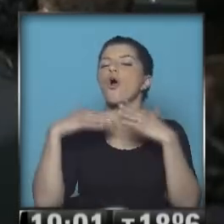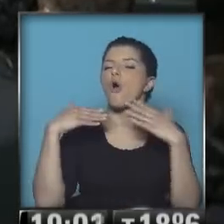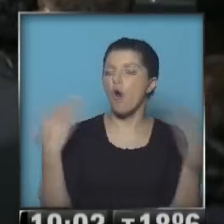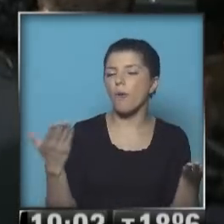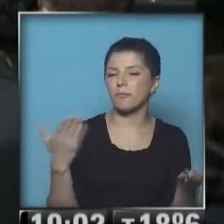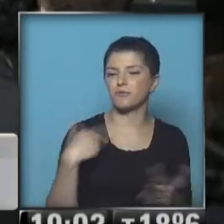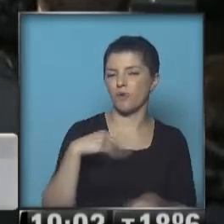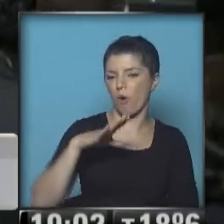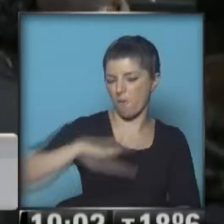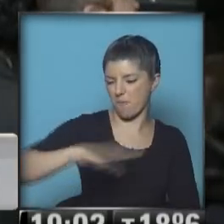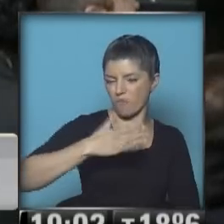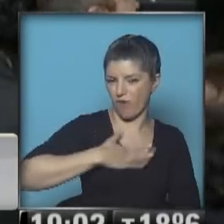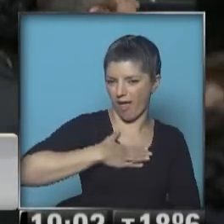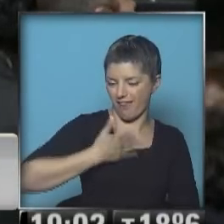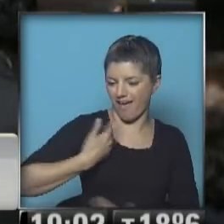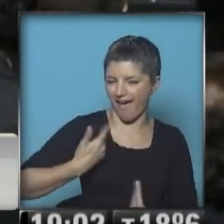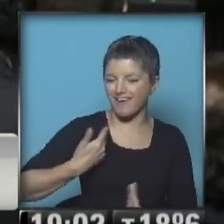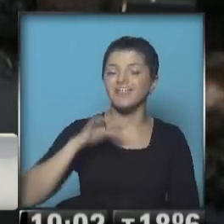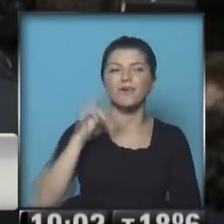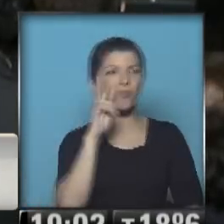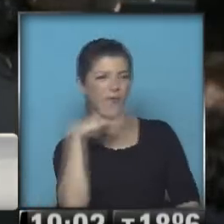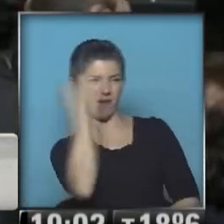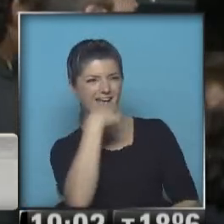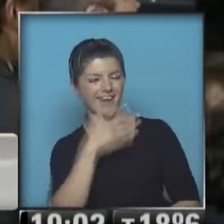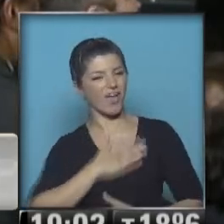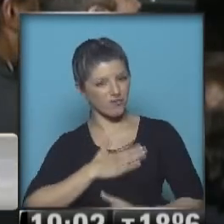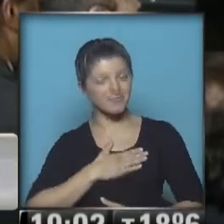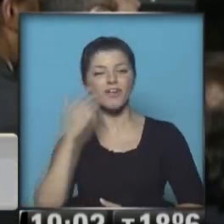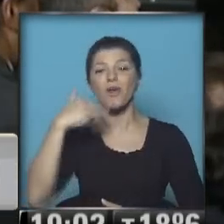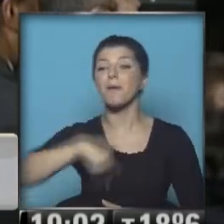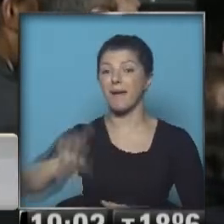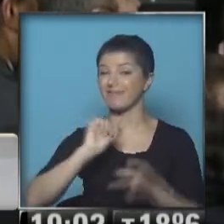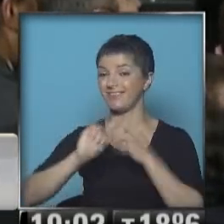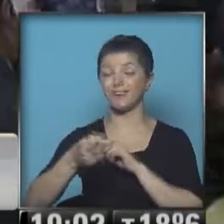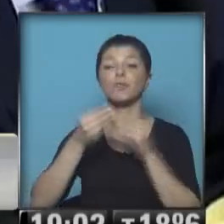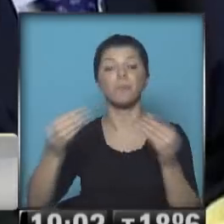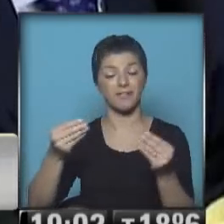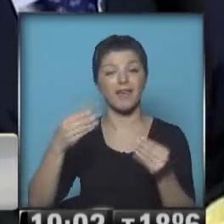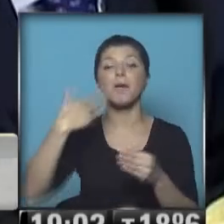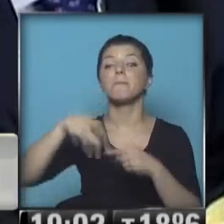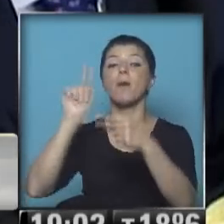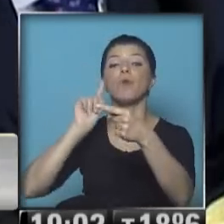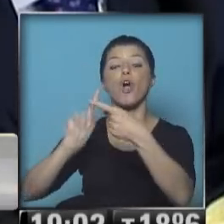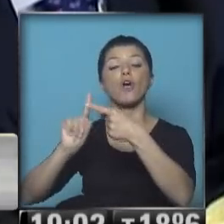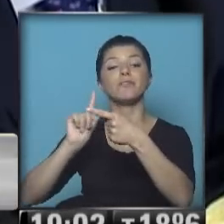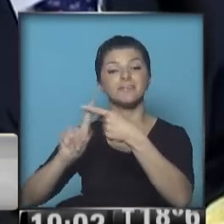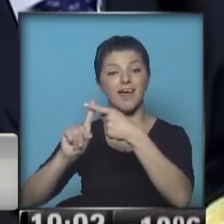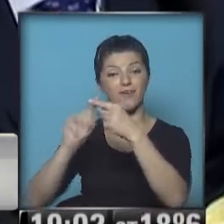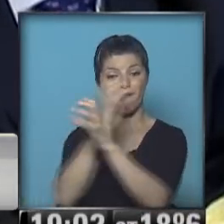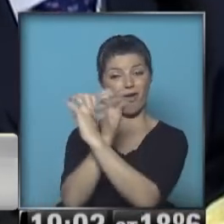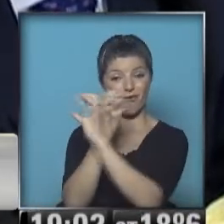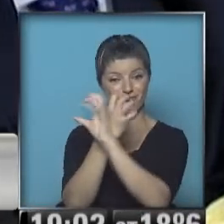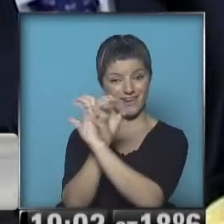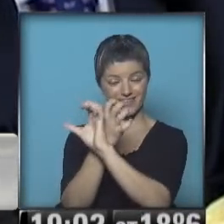Patria y esas mismas caras de felicidad que recién veíamos en imágenes, vamos a verlas ahora en vivo, porque vamos a conectarnos a través de una videoconferencia